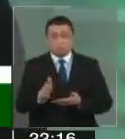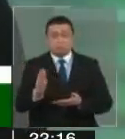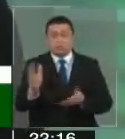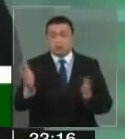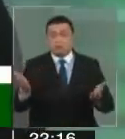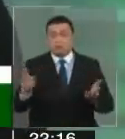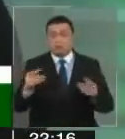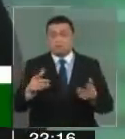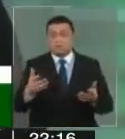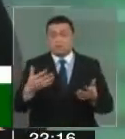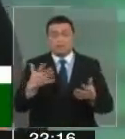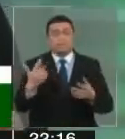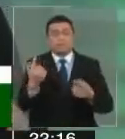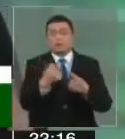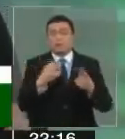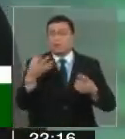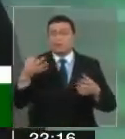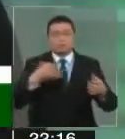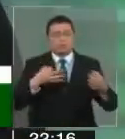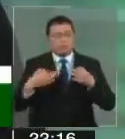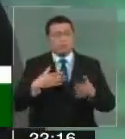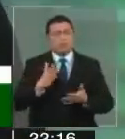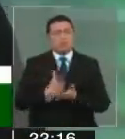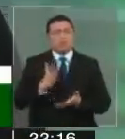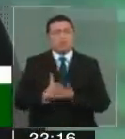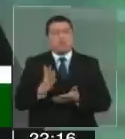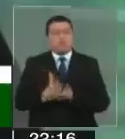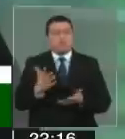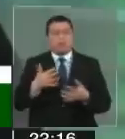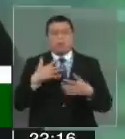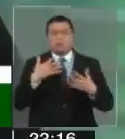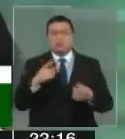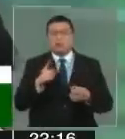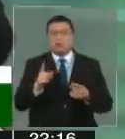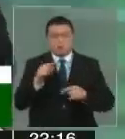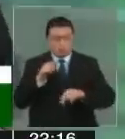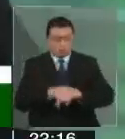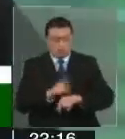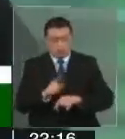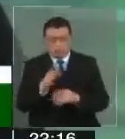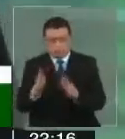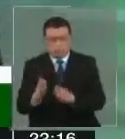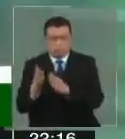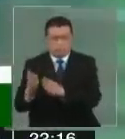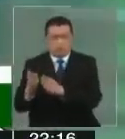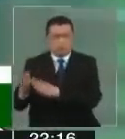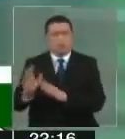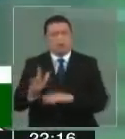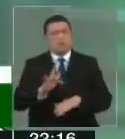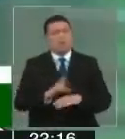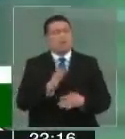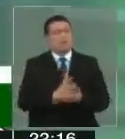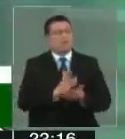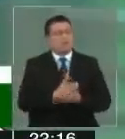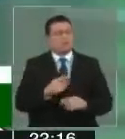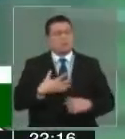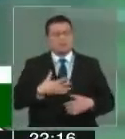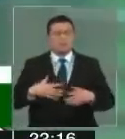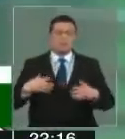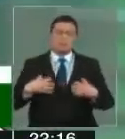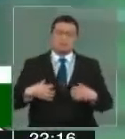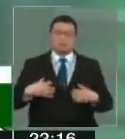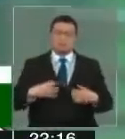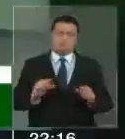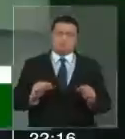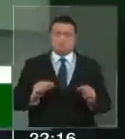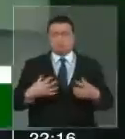para mí era como, ay, qué gente tan exigente finalmente, porque esto es en tal momento y esto es en tal otro. Y entonces cuando...